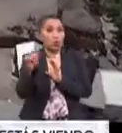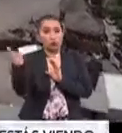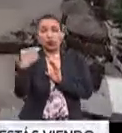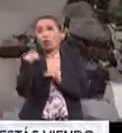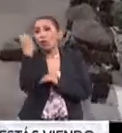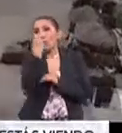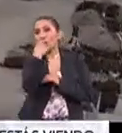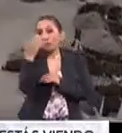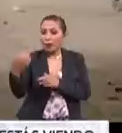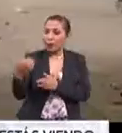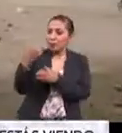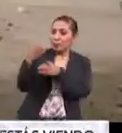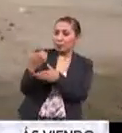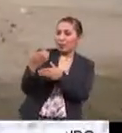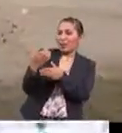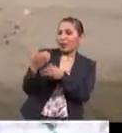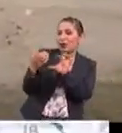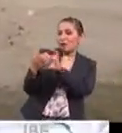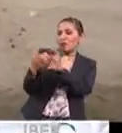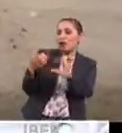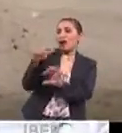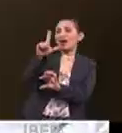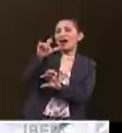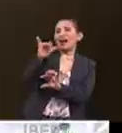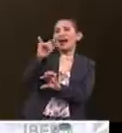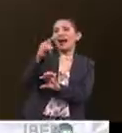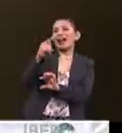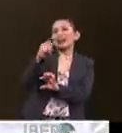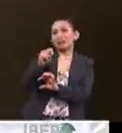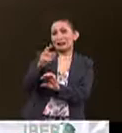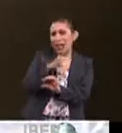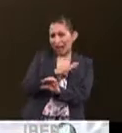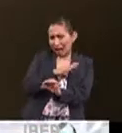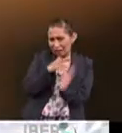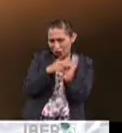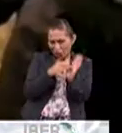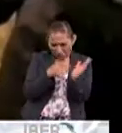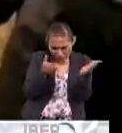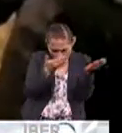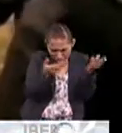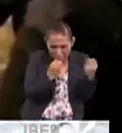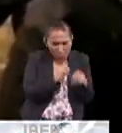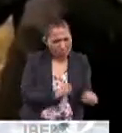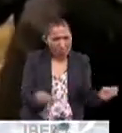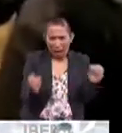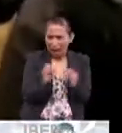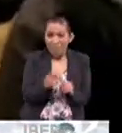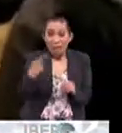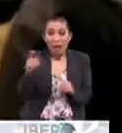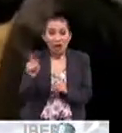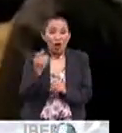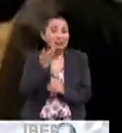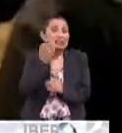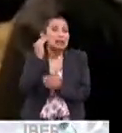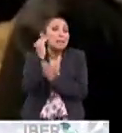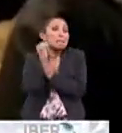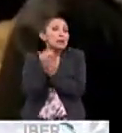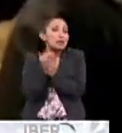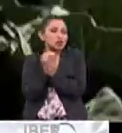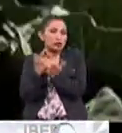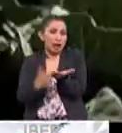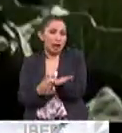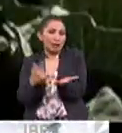los alimentos con una denominación light, que propiamente no existe en la normativa, pero que son bajos en grasas,